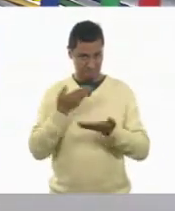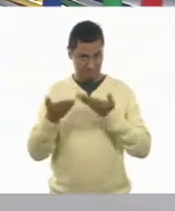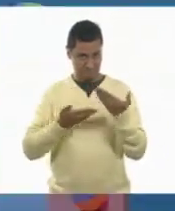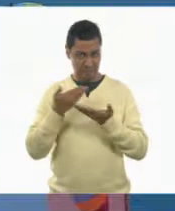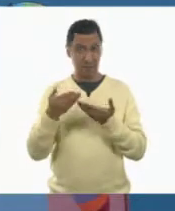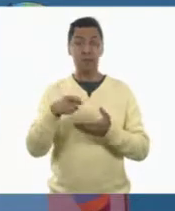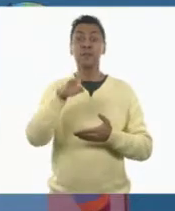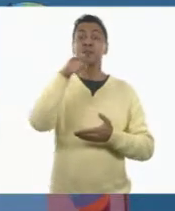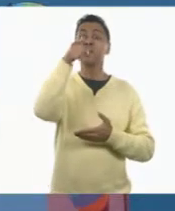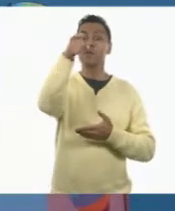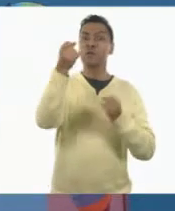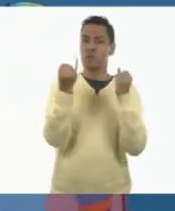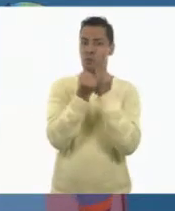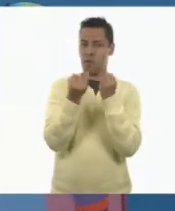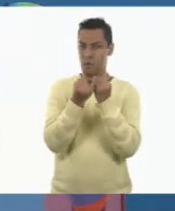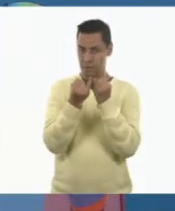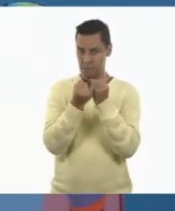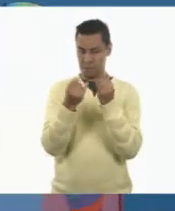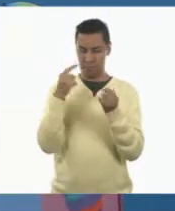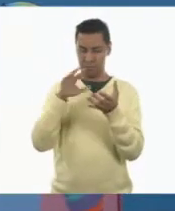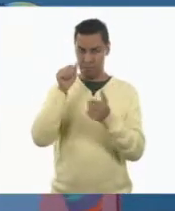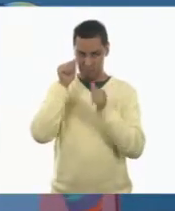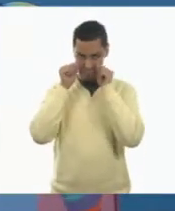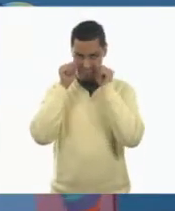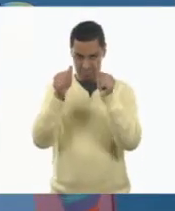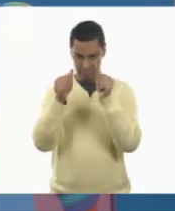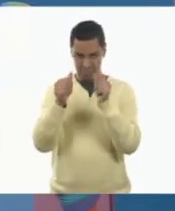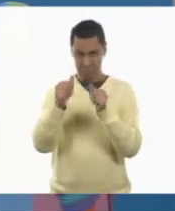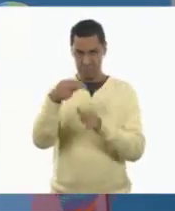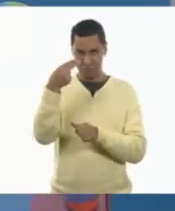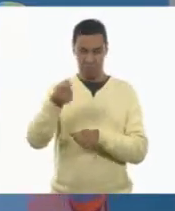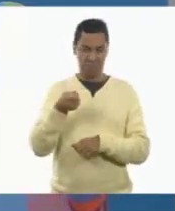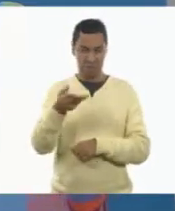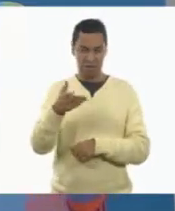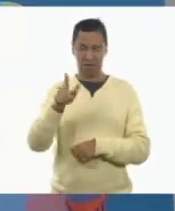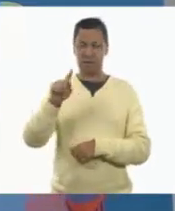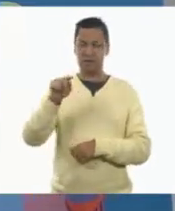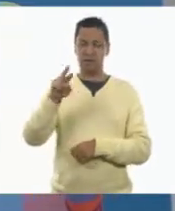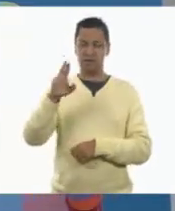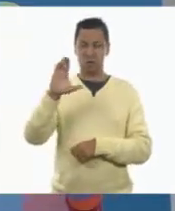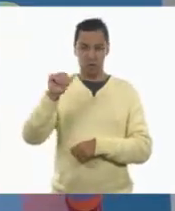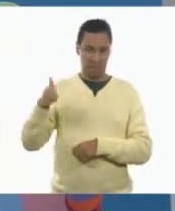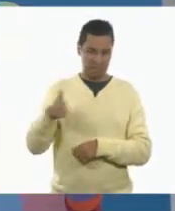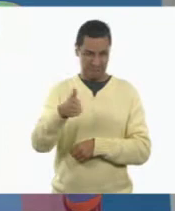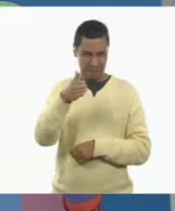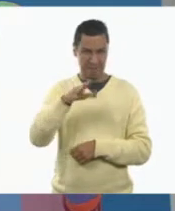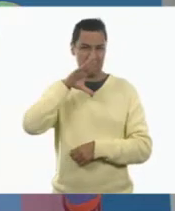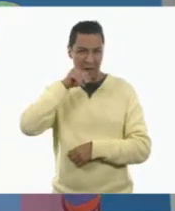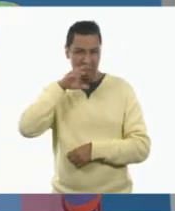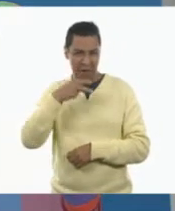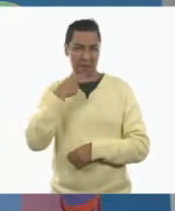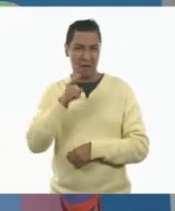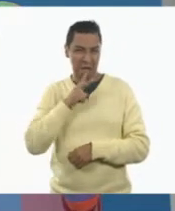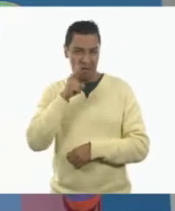En casa vamos a seguir la lectura. Se llama La trucha habladora. Y vamos a ver de qué se trata.